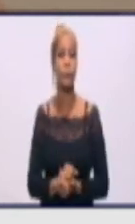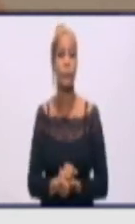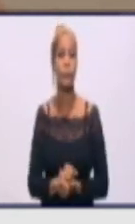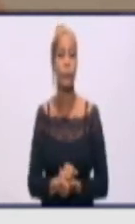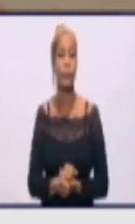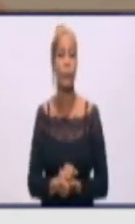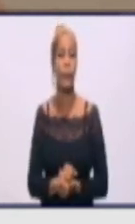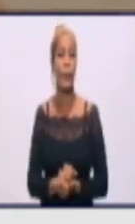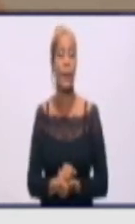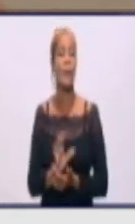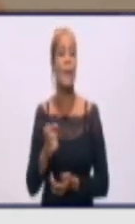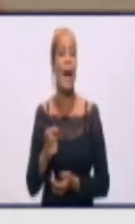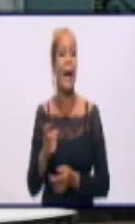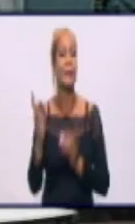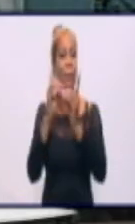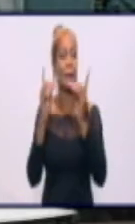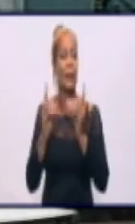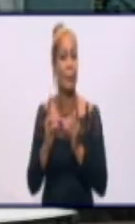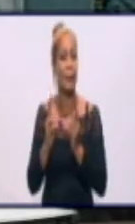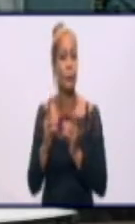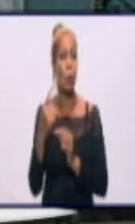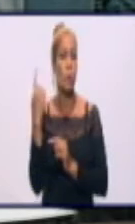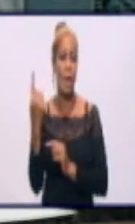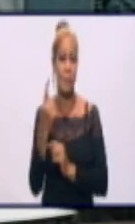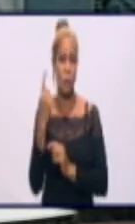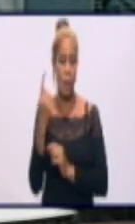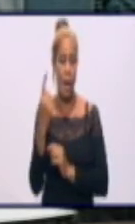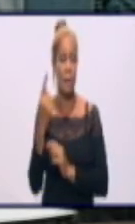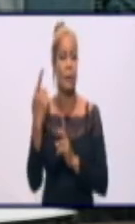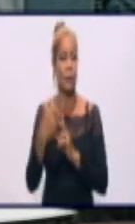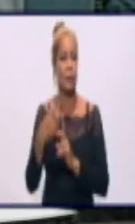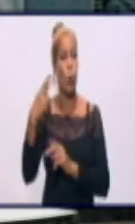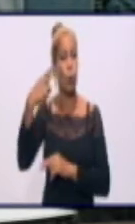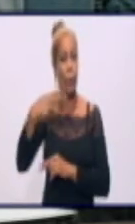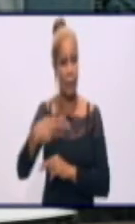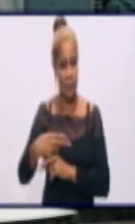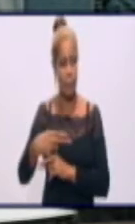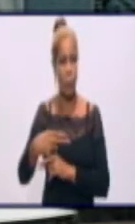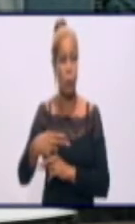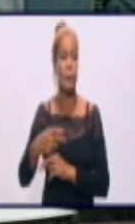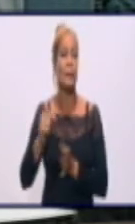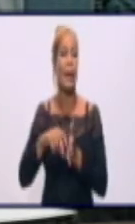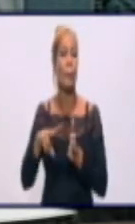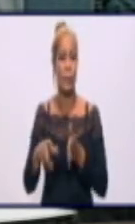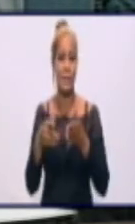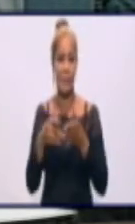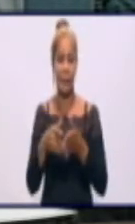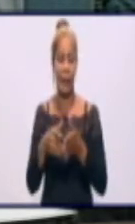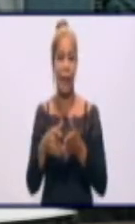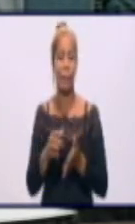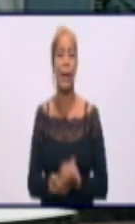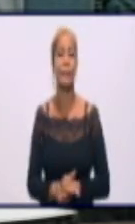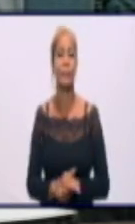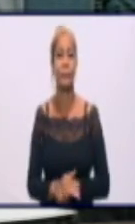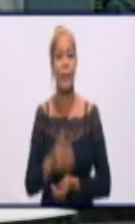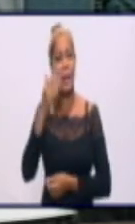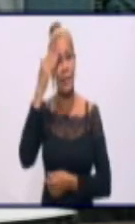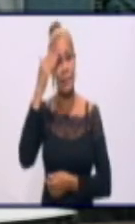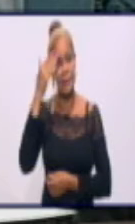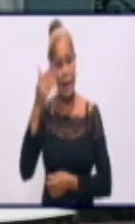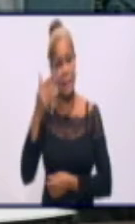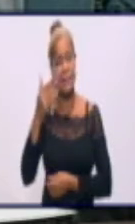la Oficina de Ordenamiento Territorial y Urbanismo de la provincia de Granma. Agradezco a Endris Baños